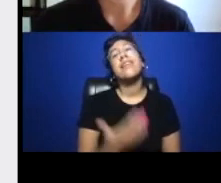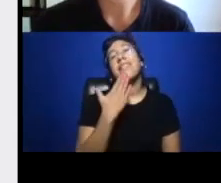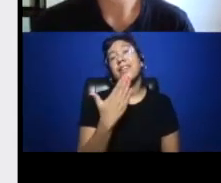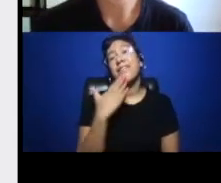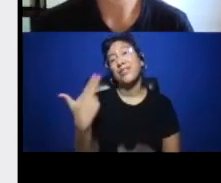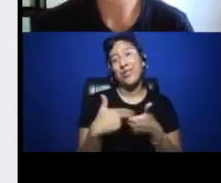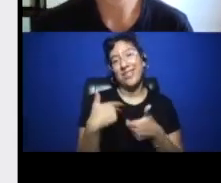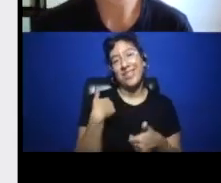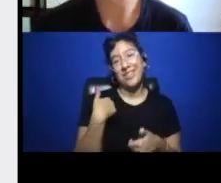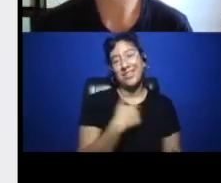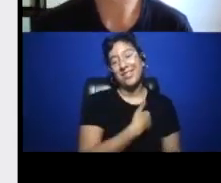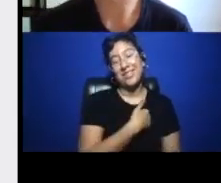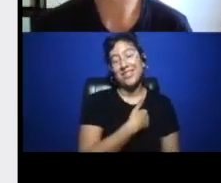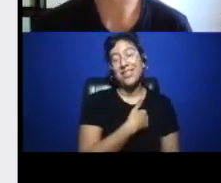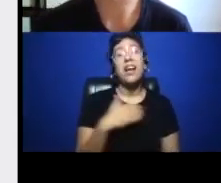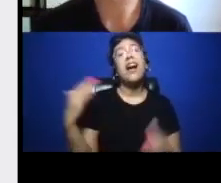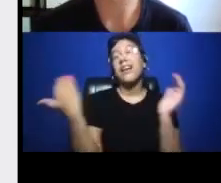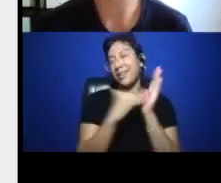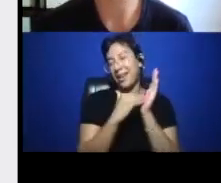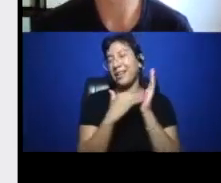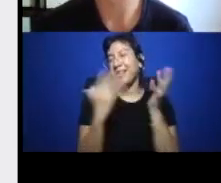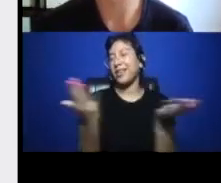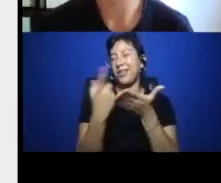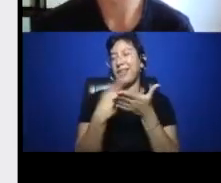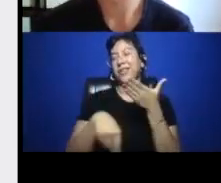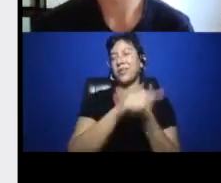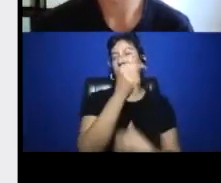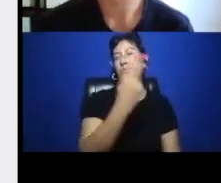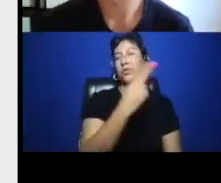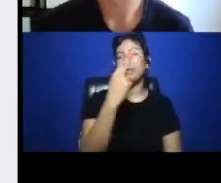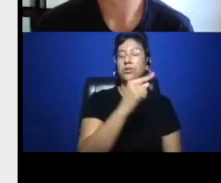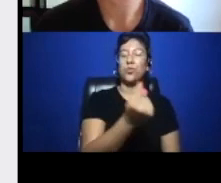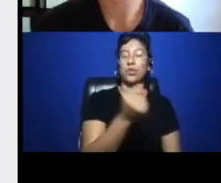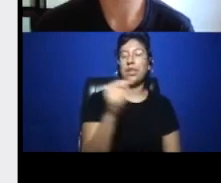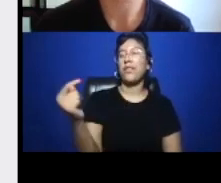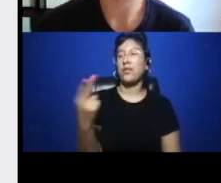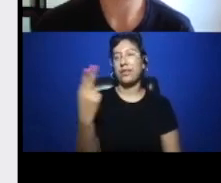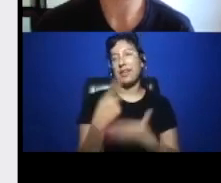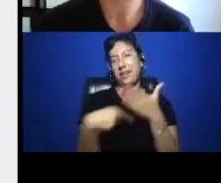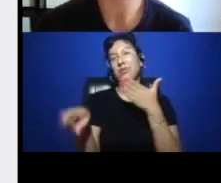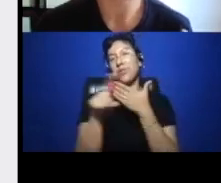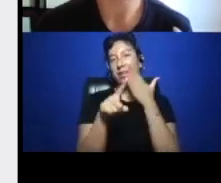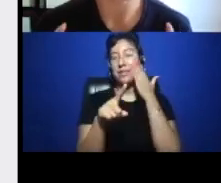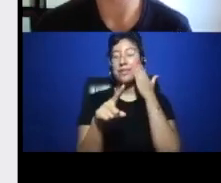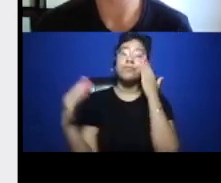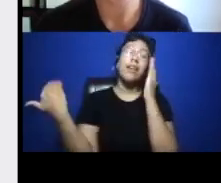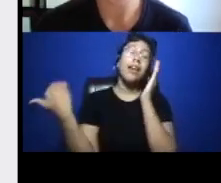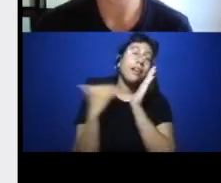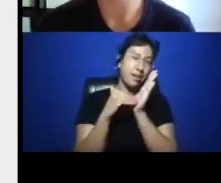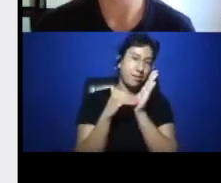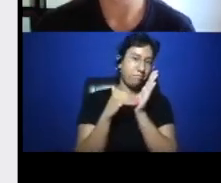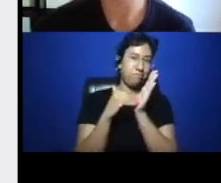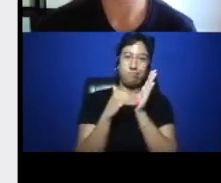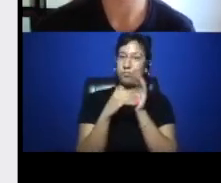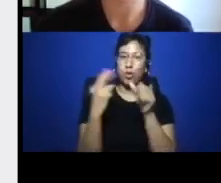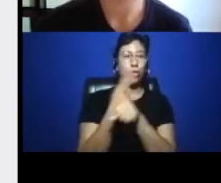Pues muchas gracias. Vamos a volver el martes y el jueves de la semana que viene. Y